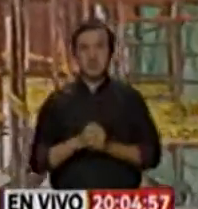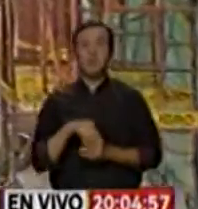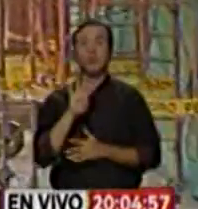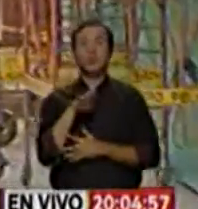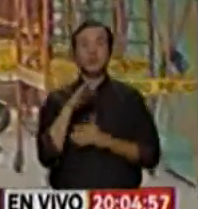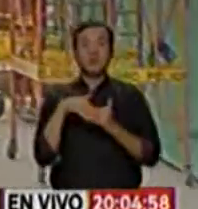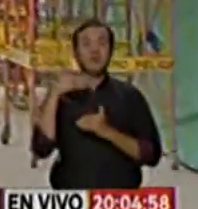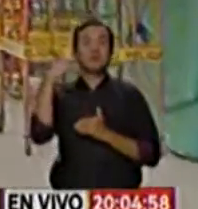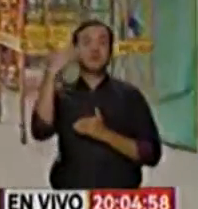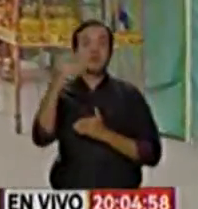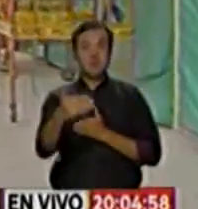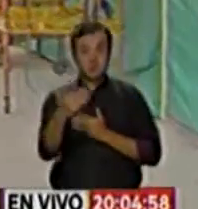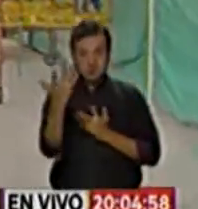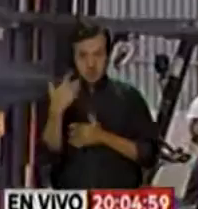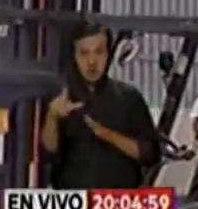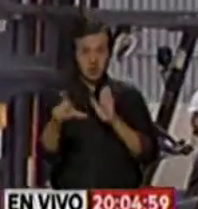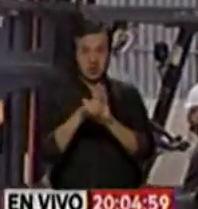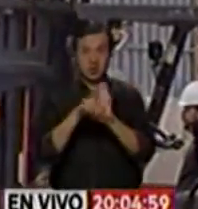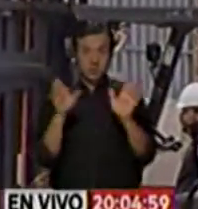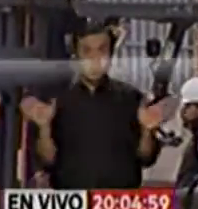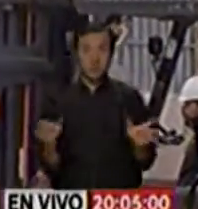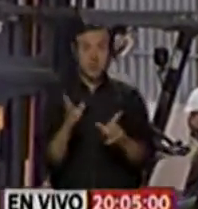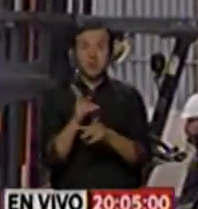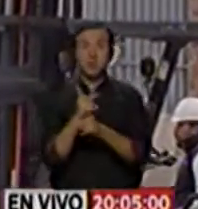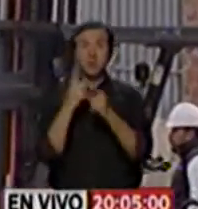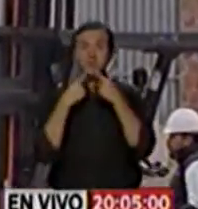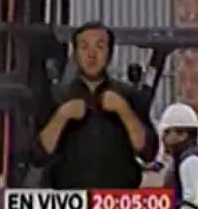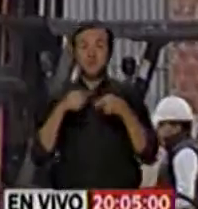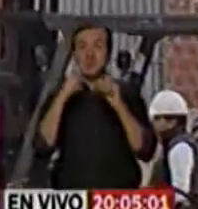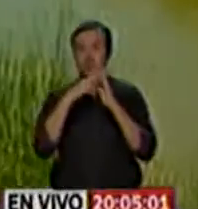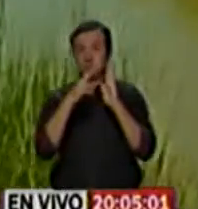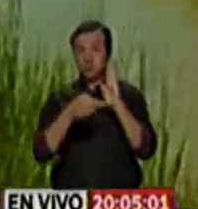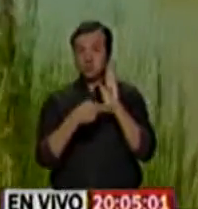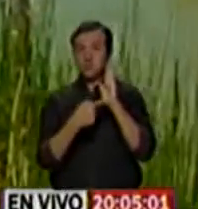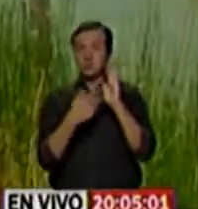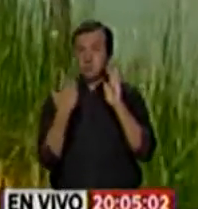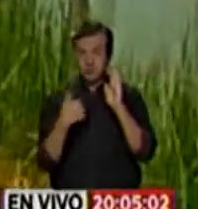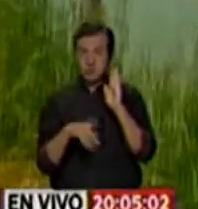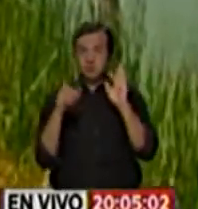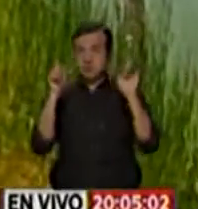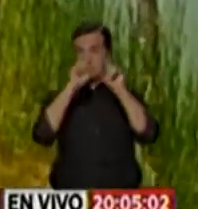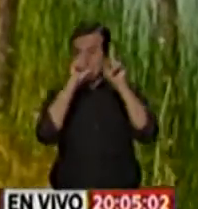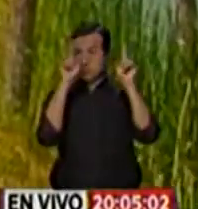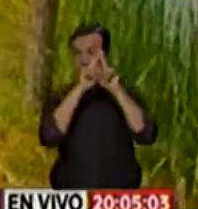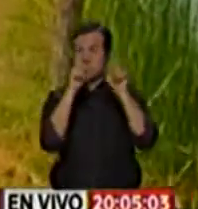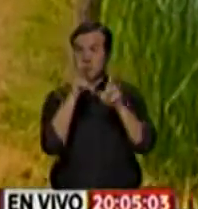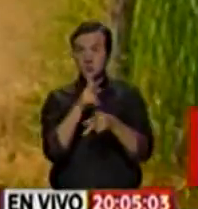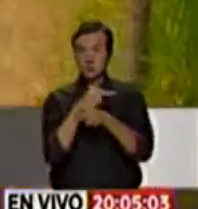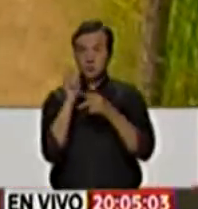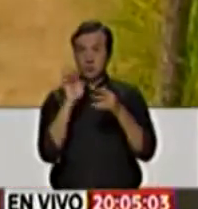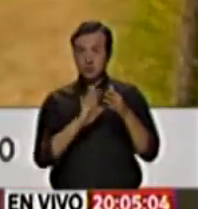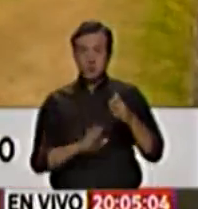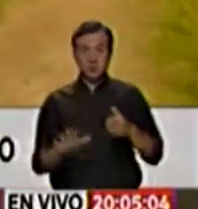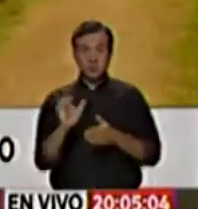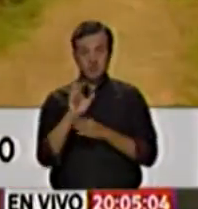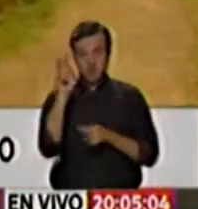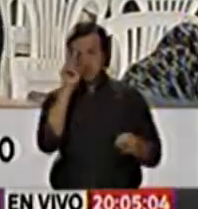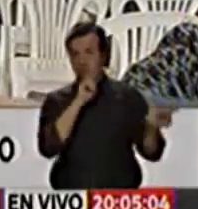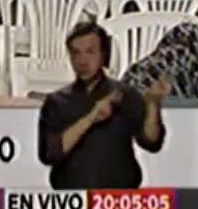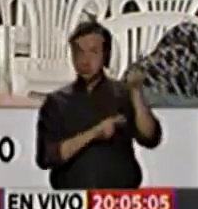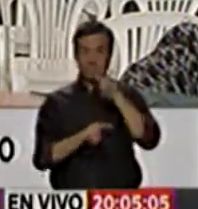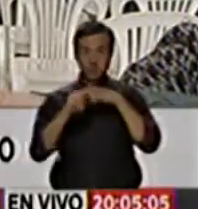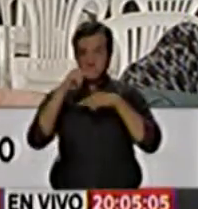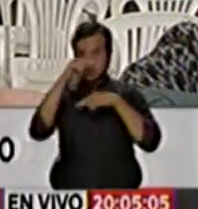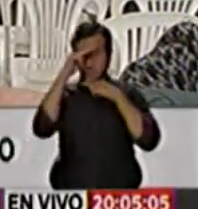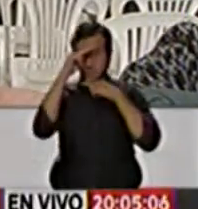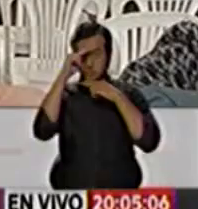4 meses después de la expedición de la Ley de Fomento Productivo se publicó su reglamento. Los sectores empresariales y productivos del país analizan la normativa. Es